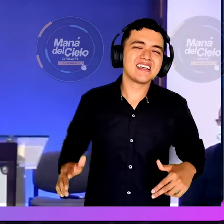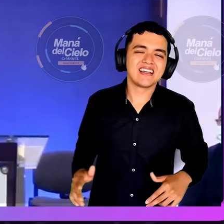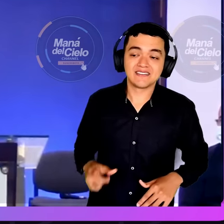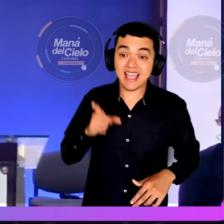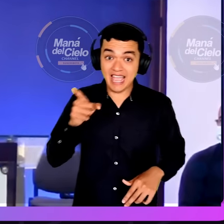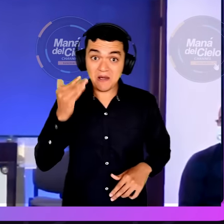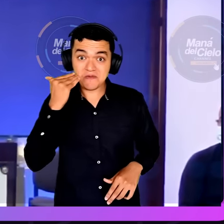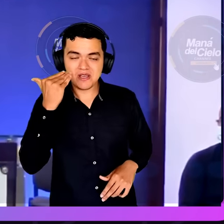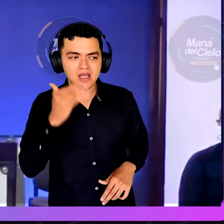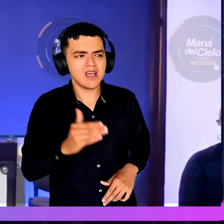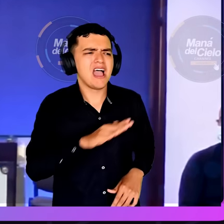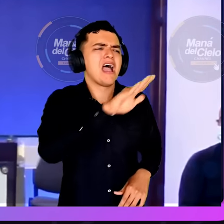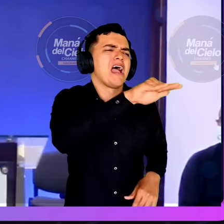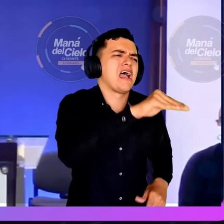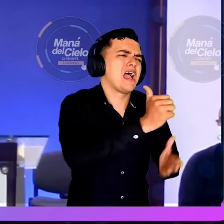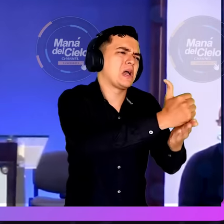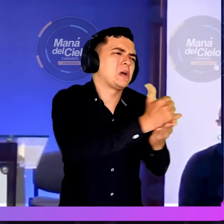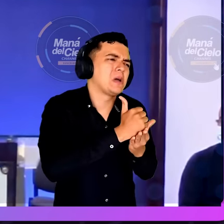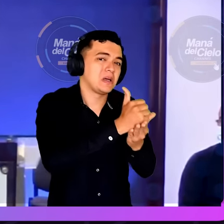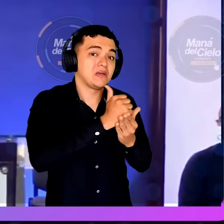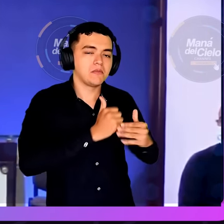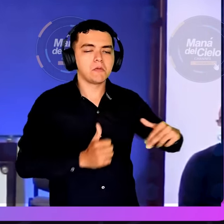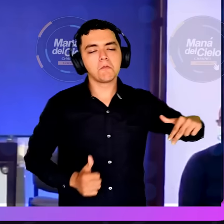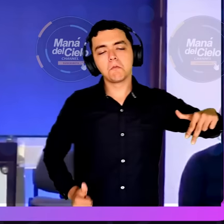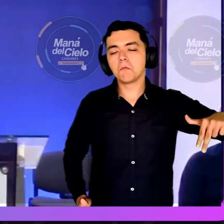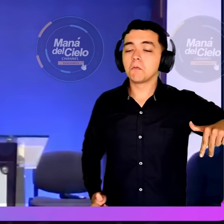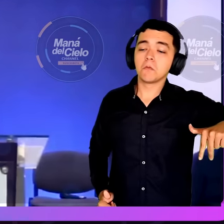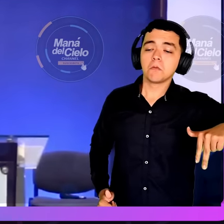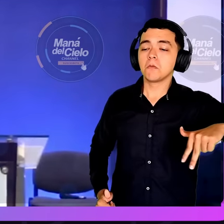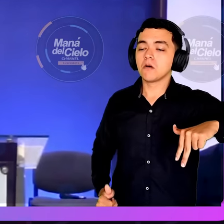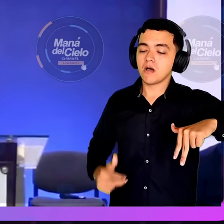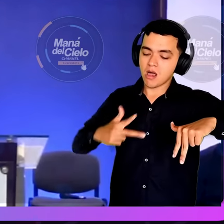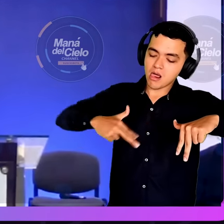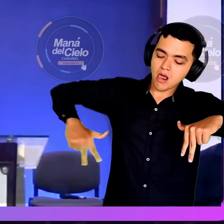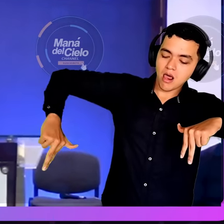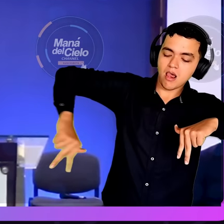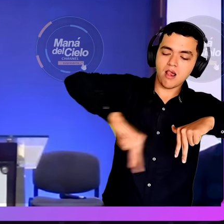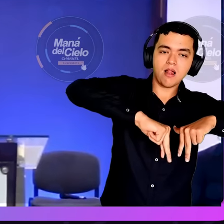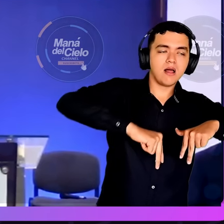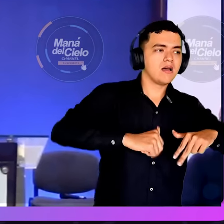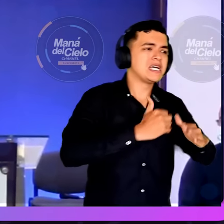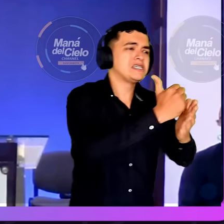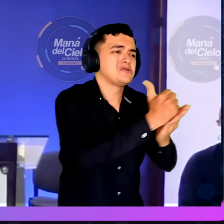el consultorio, le voy a salir en medio de la gente y me le voy a tirar de rodillas y